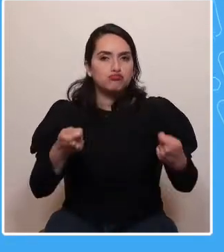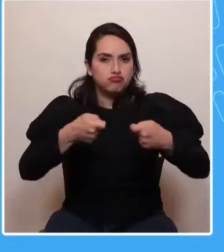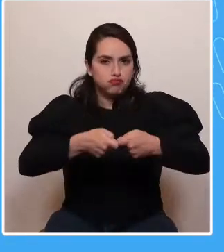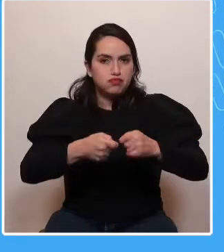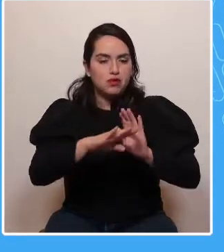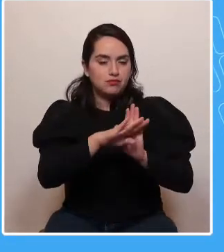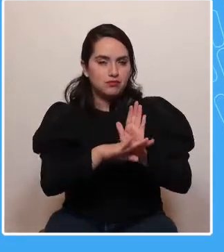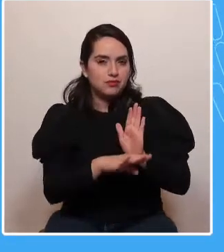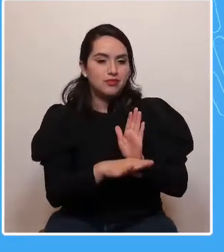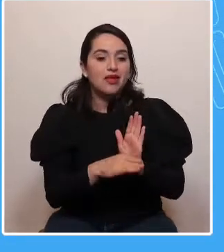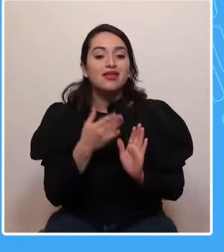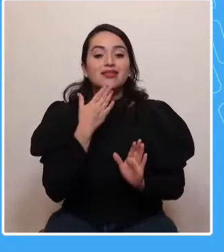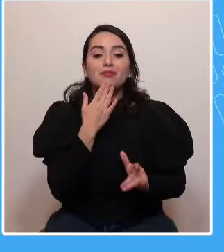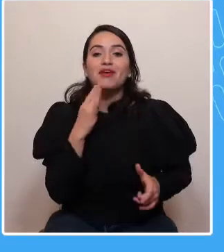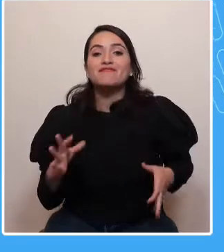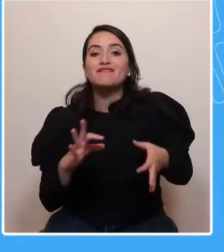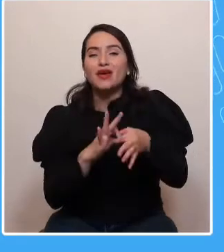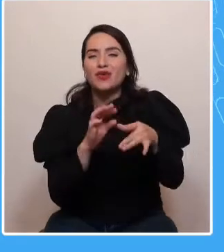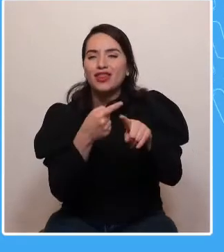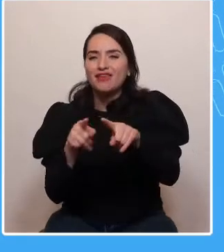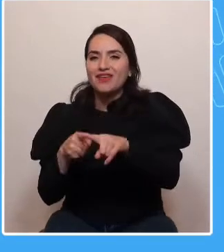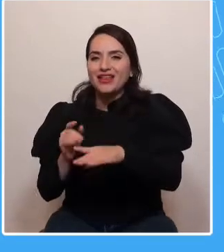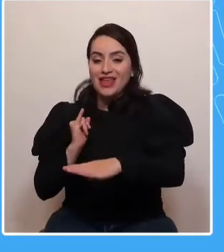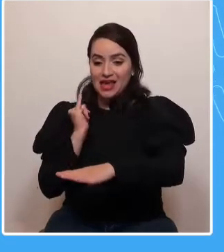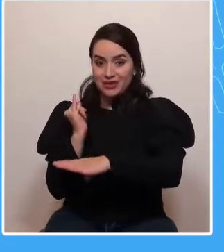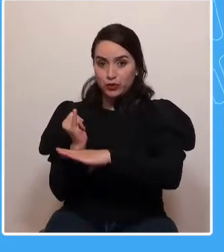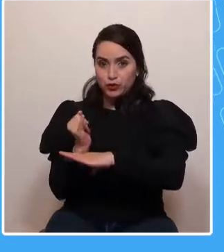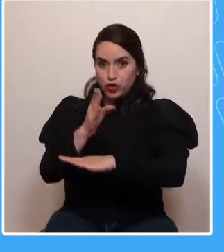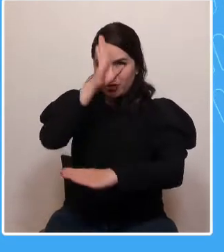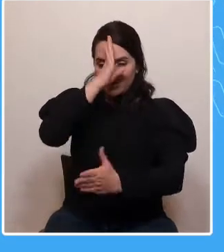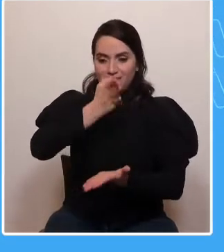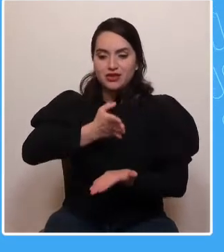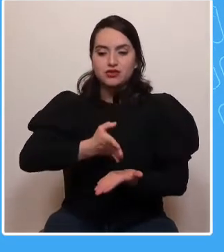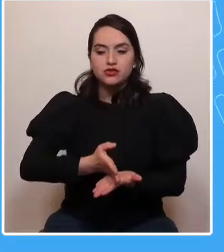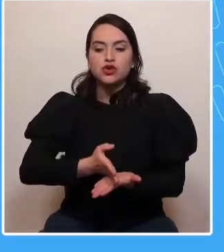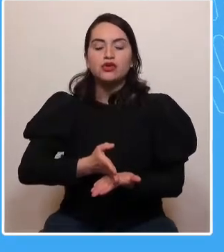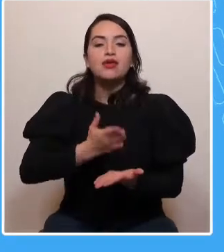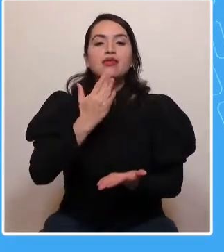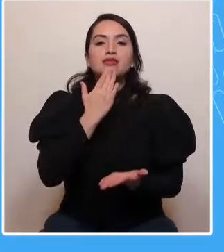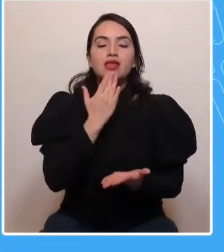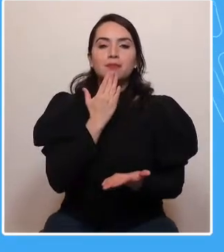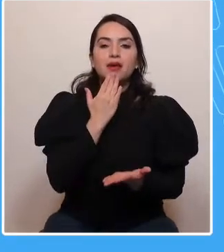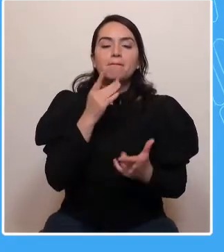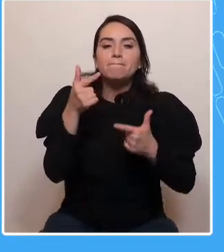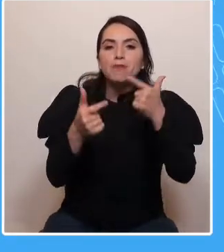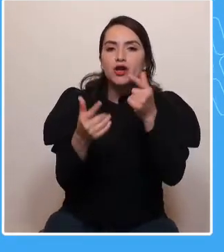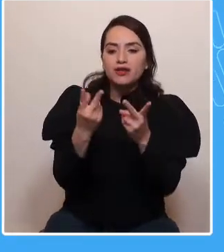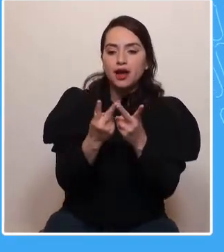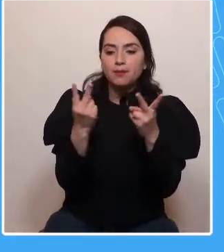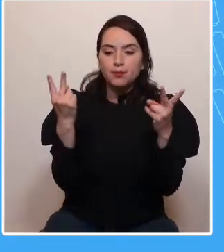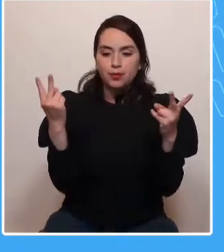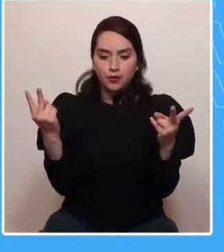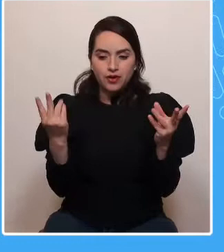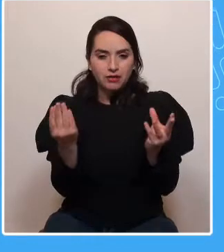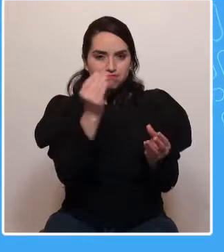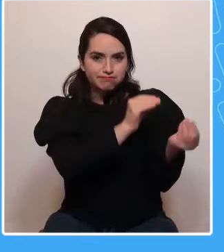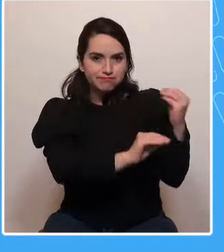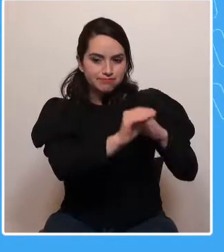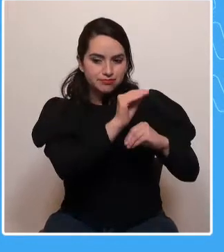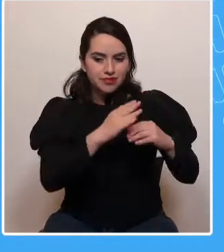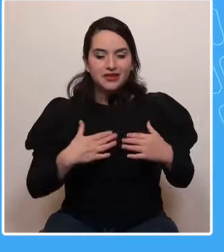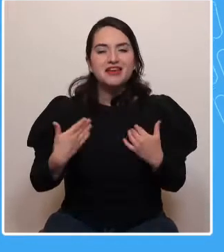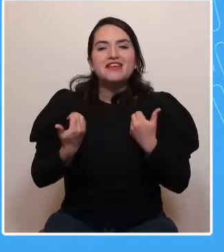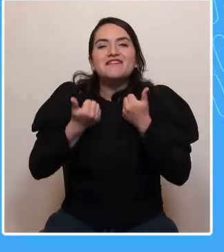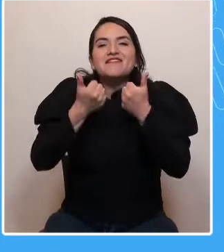vinculación directa con la institucionalidad para la toma de decisiones y formulación de políticas públicas que brinden bienestar a todas